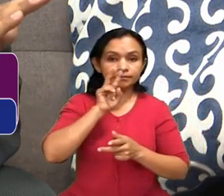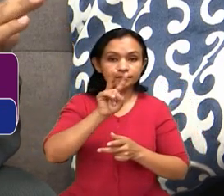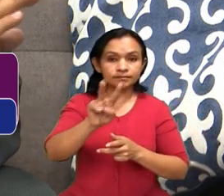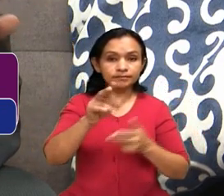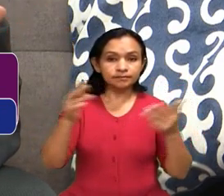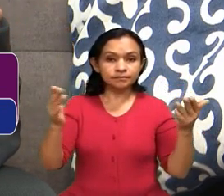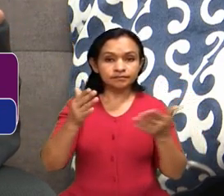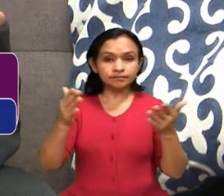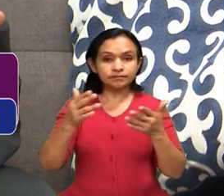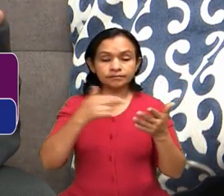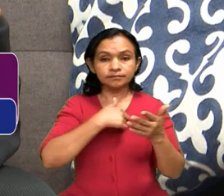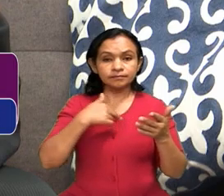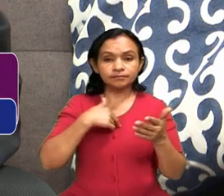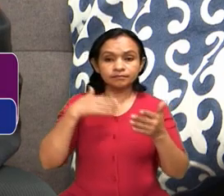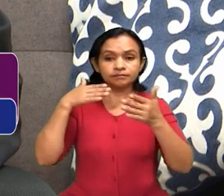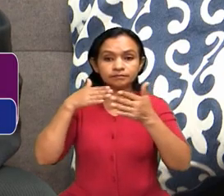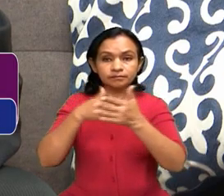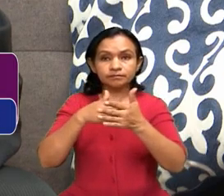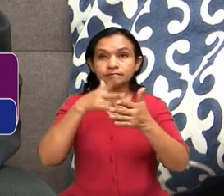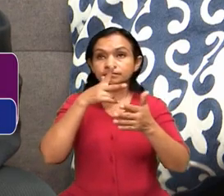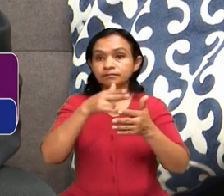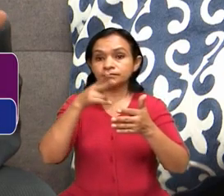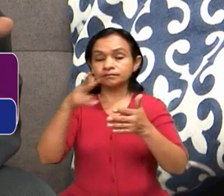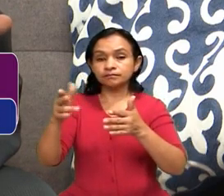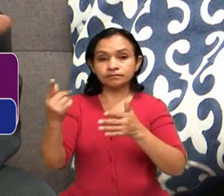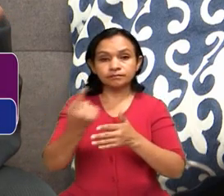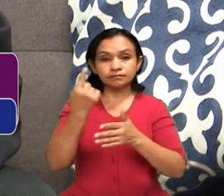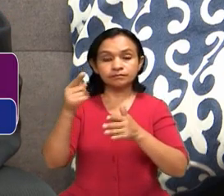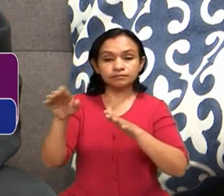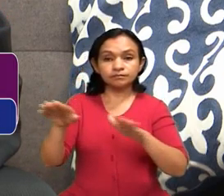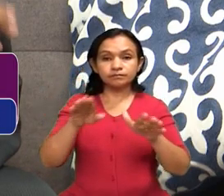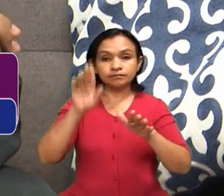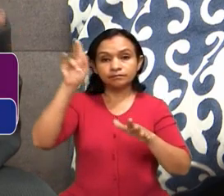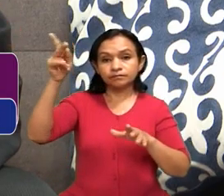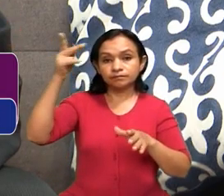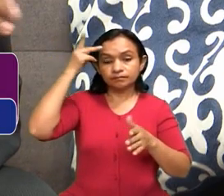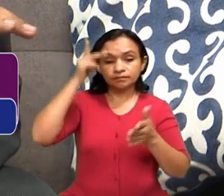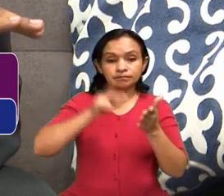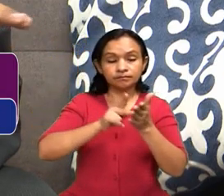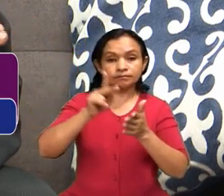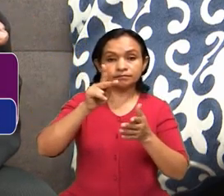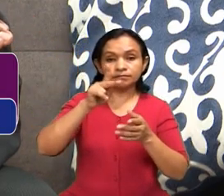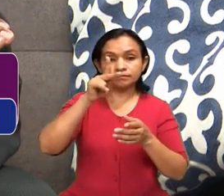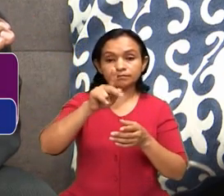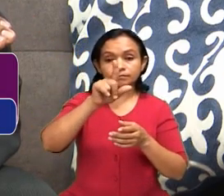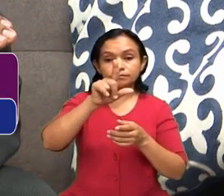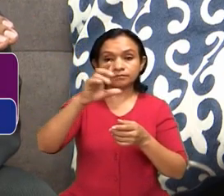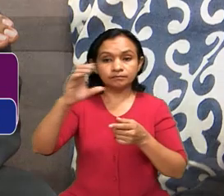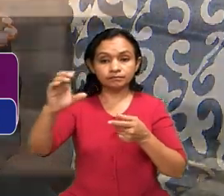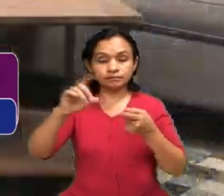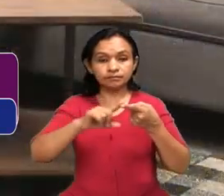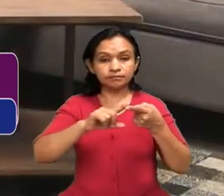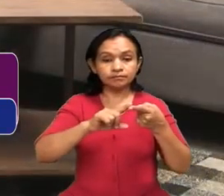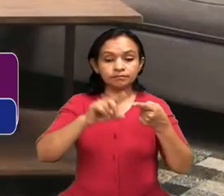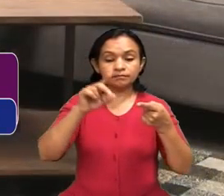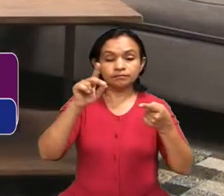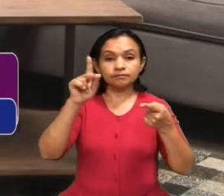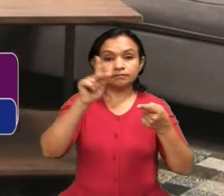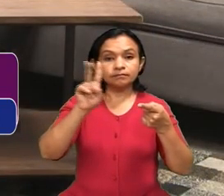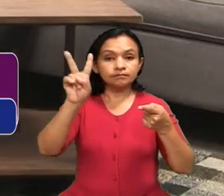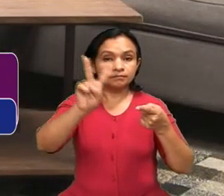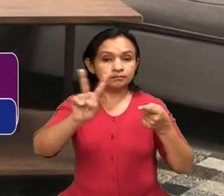siendo conculcados sus espacios, solo se permitía la organización política del Partido Liberal, el Partido Conservador por Derecho Constitucional, y